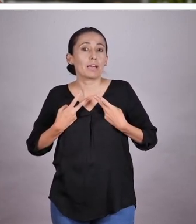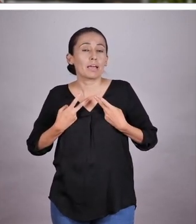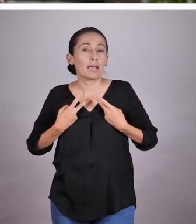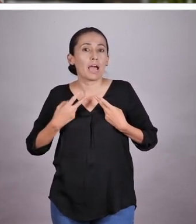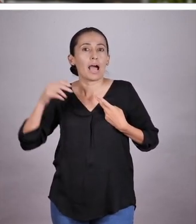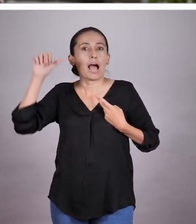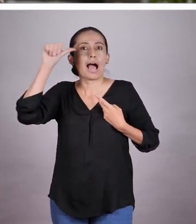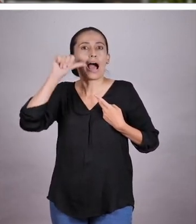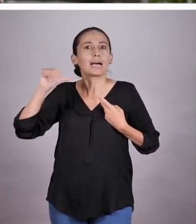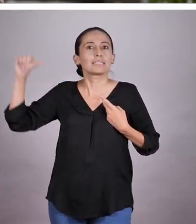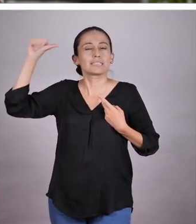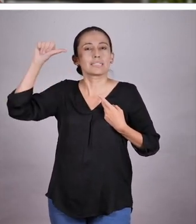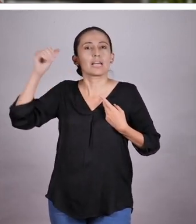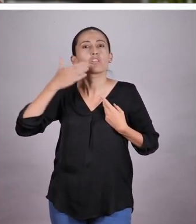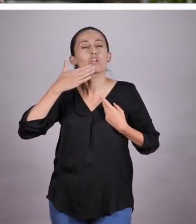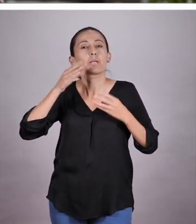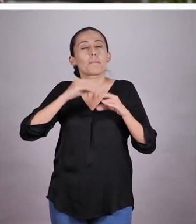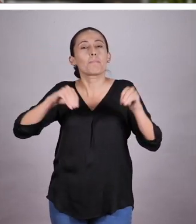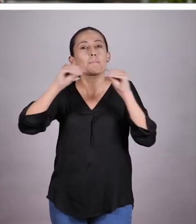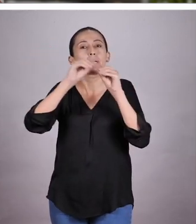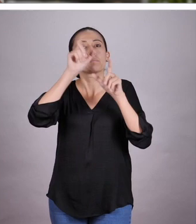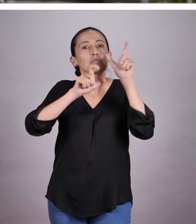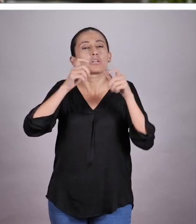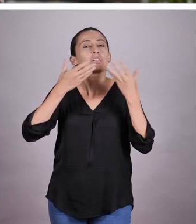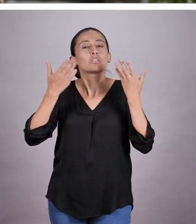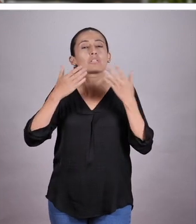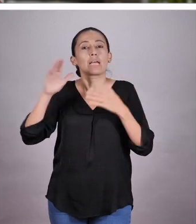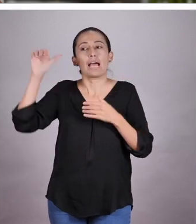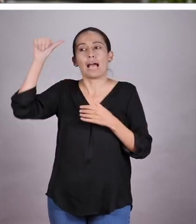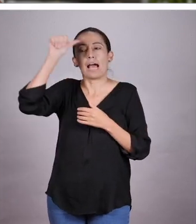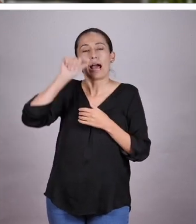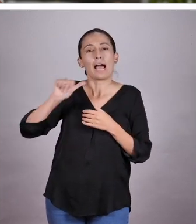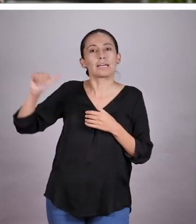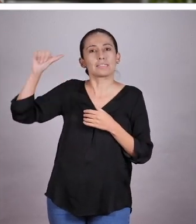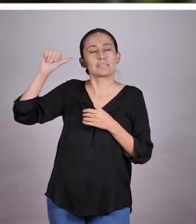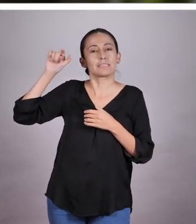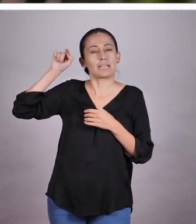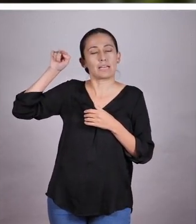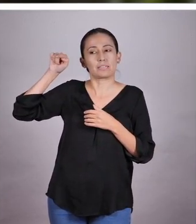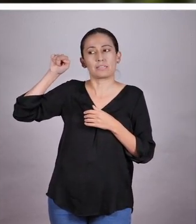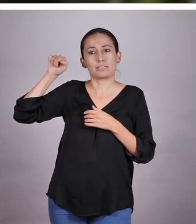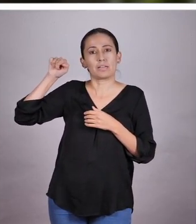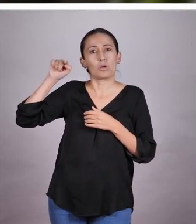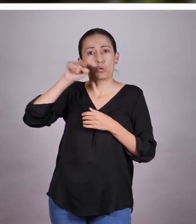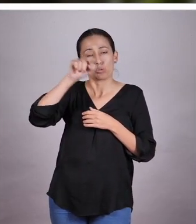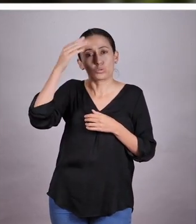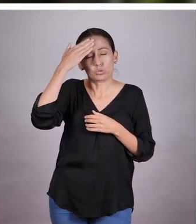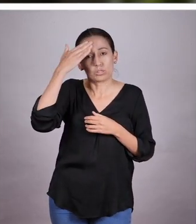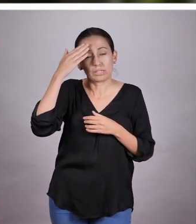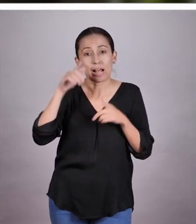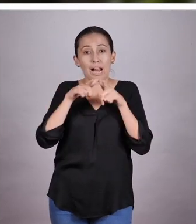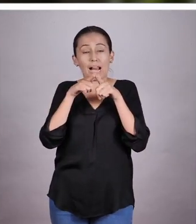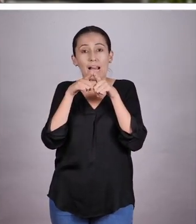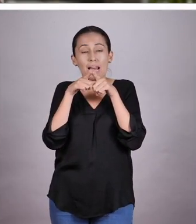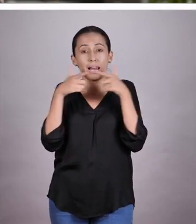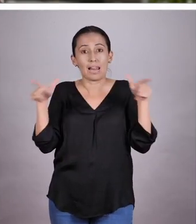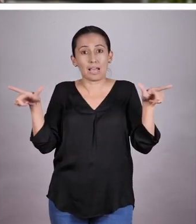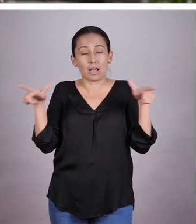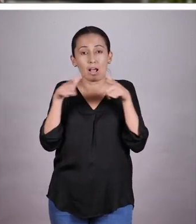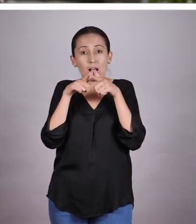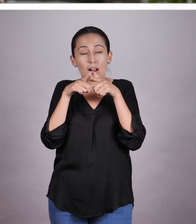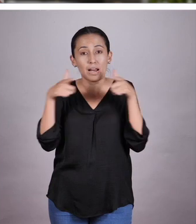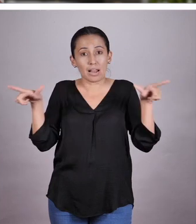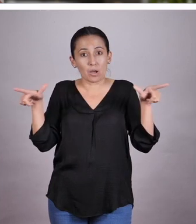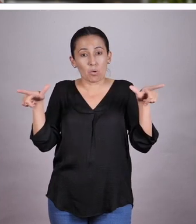Asia. Y vamos a hablar de las características esenciales de Asia. Por ejemplo, ¿sabían que el lenguaje más hablado de